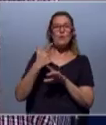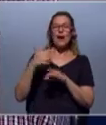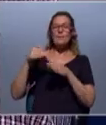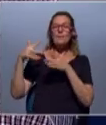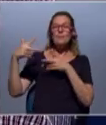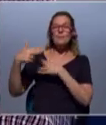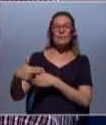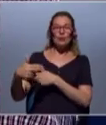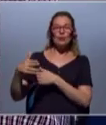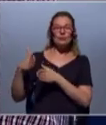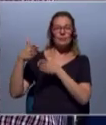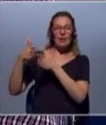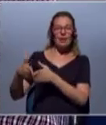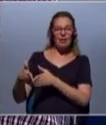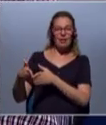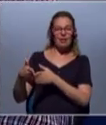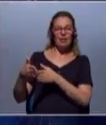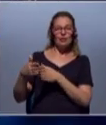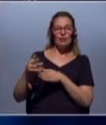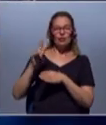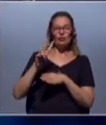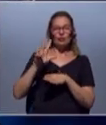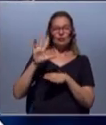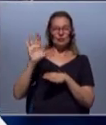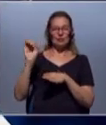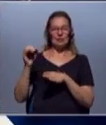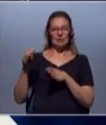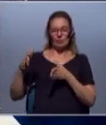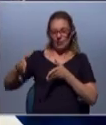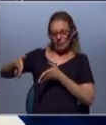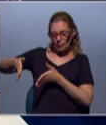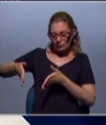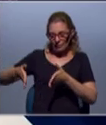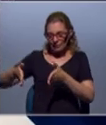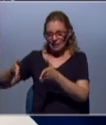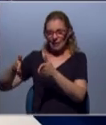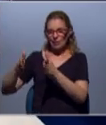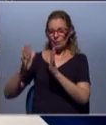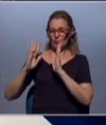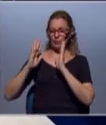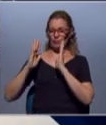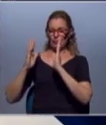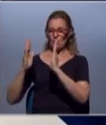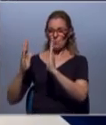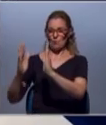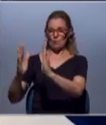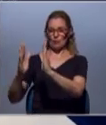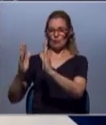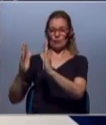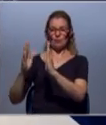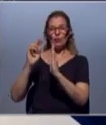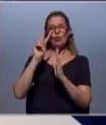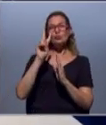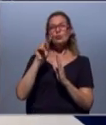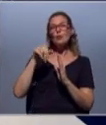en los 273 kilómetros de extensión va cercado el tren el tren va entre tejidos muros o túneles